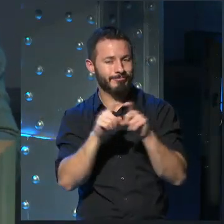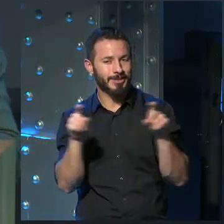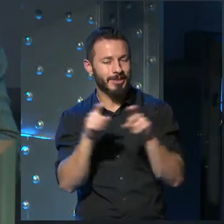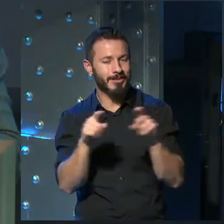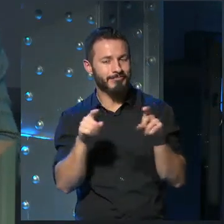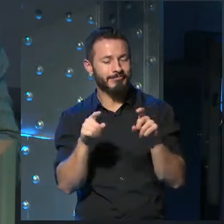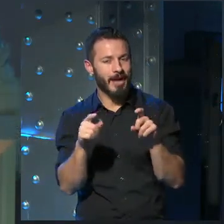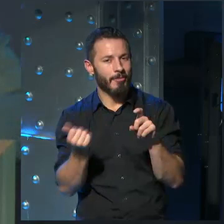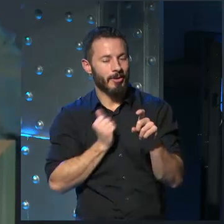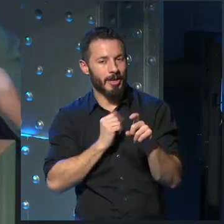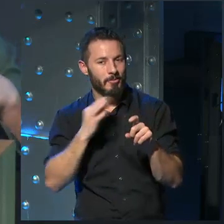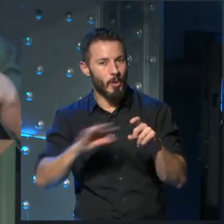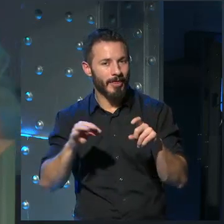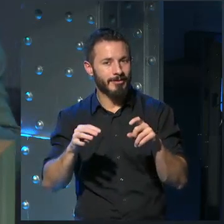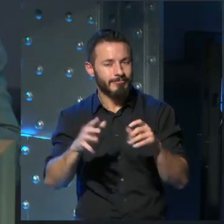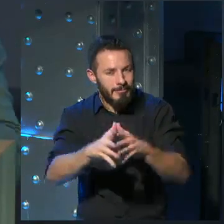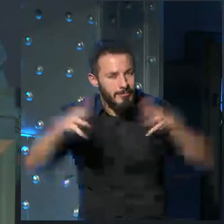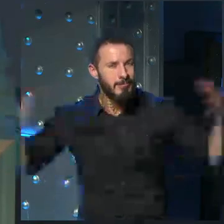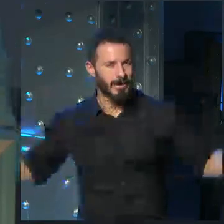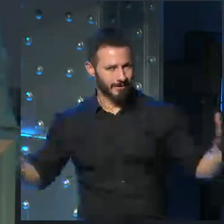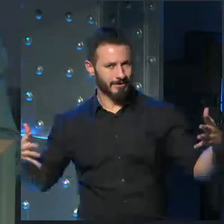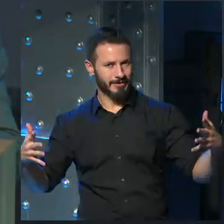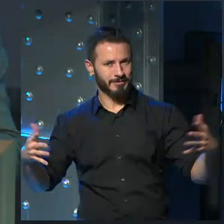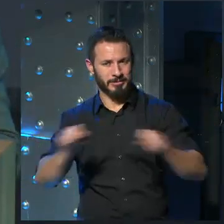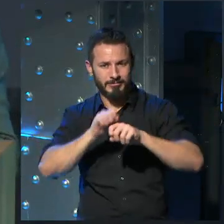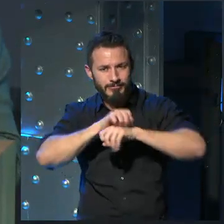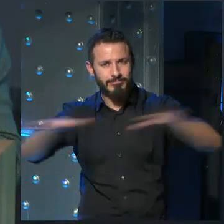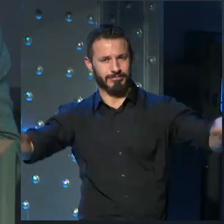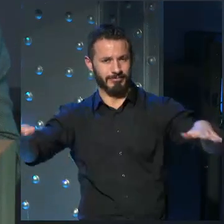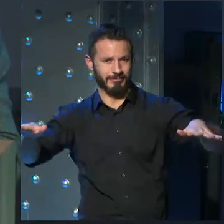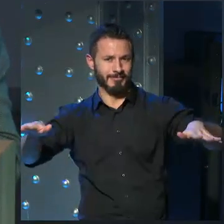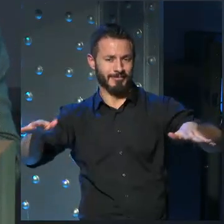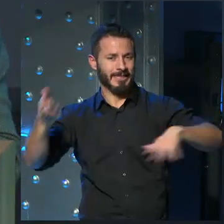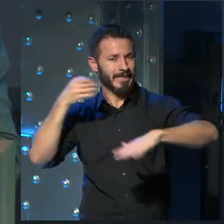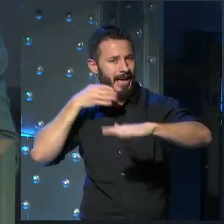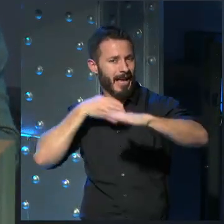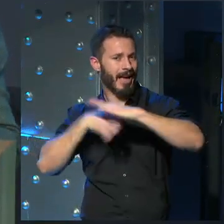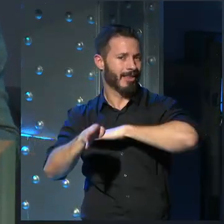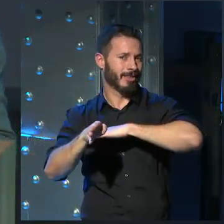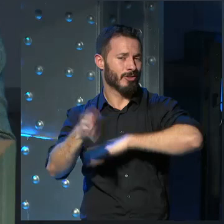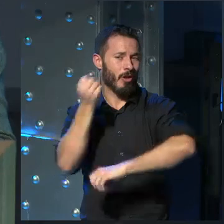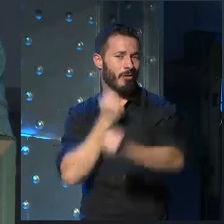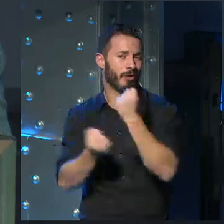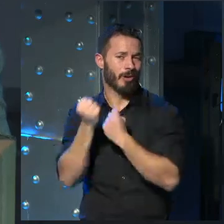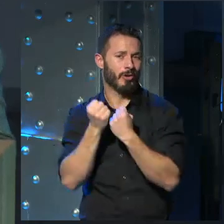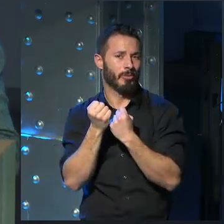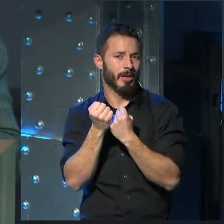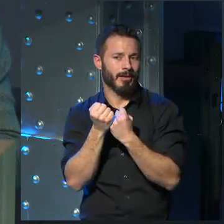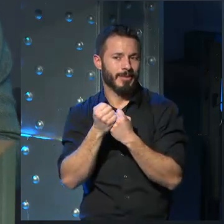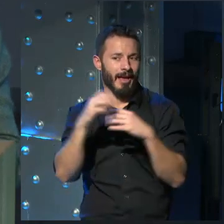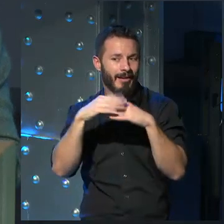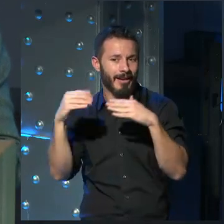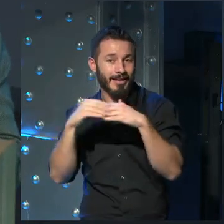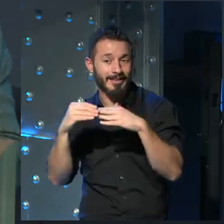empresas pequeñas ganen esa dimensión, esa proyección y ese acceso a una economía y a unos clientes que si no,